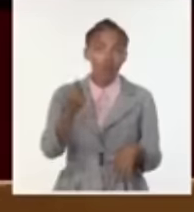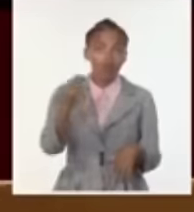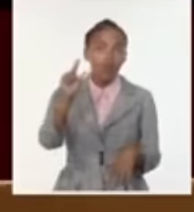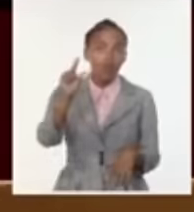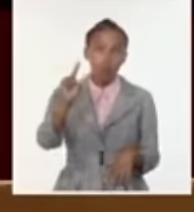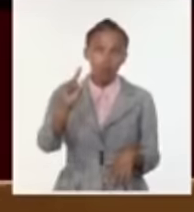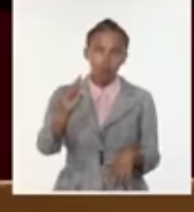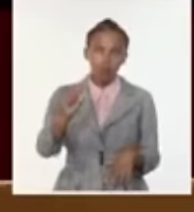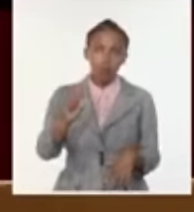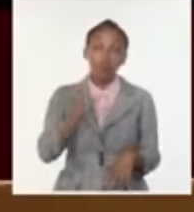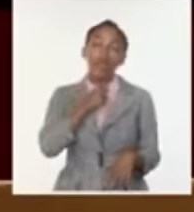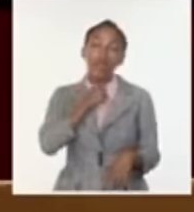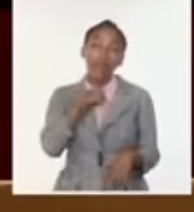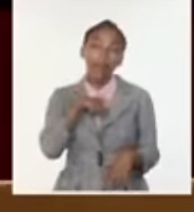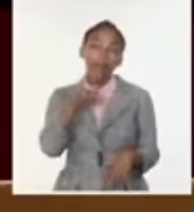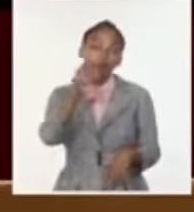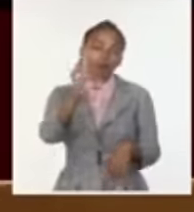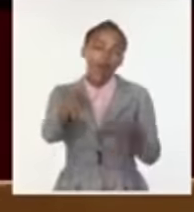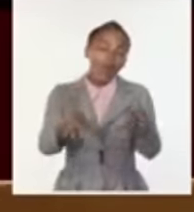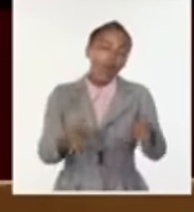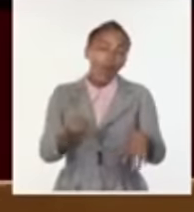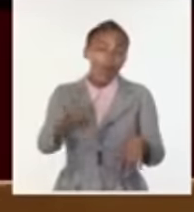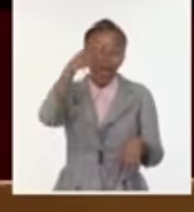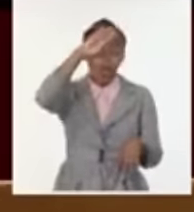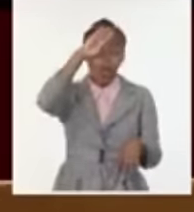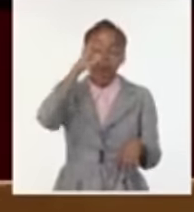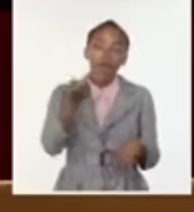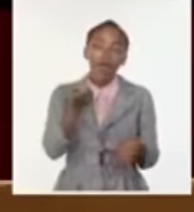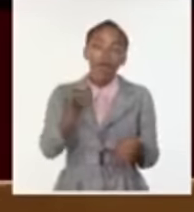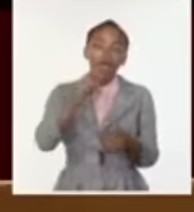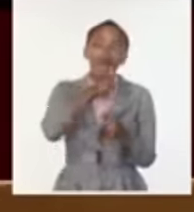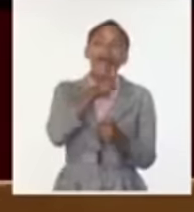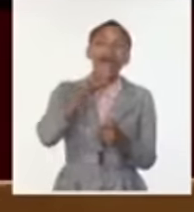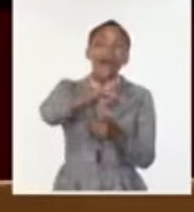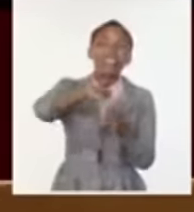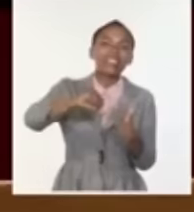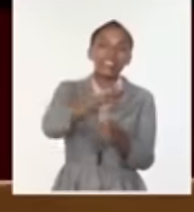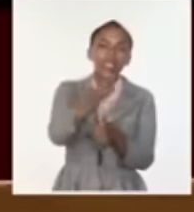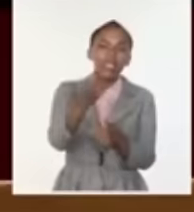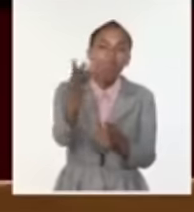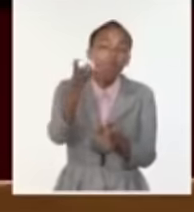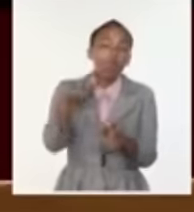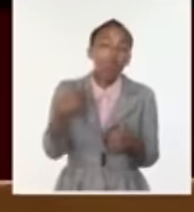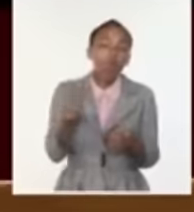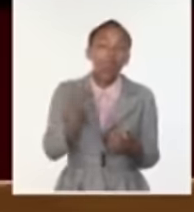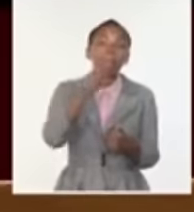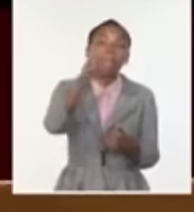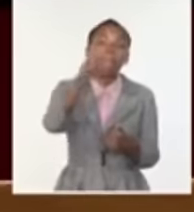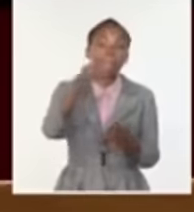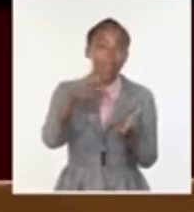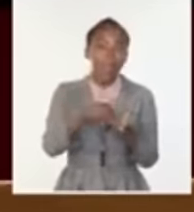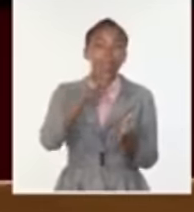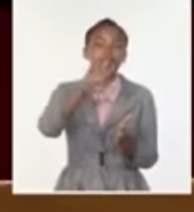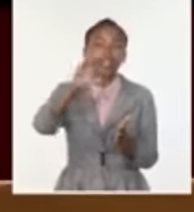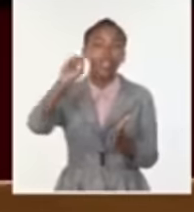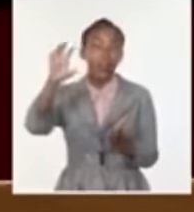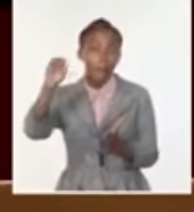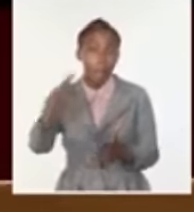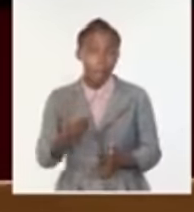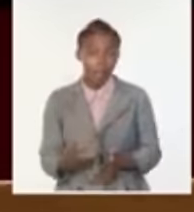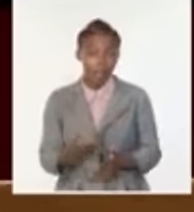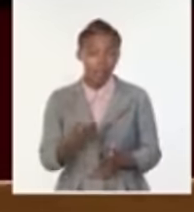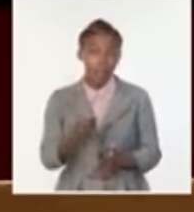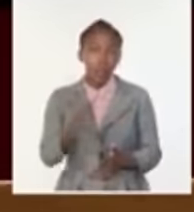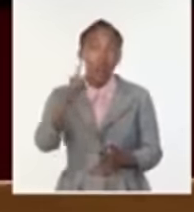este país que el aceite estaba a 1.500 pesos un litro y ahora lo estamos costando 900. Es decir, que hay